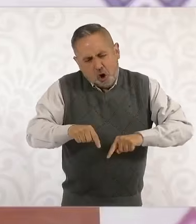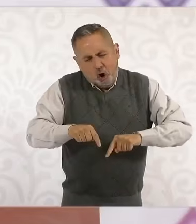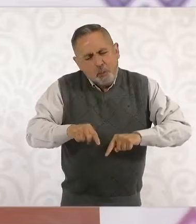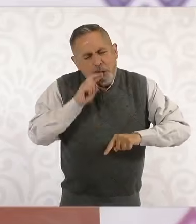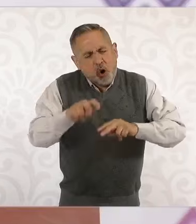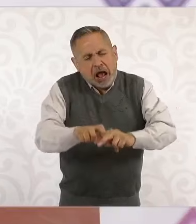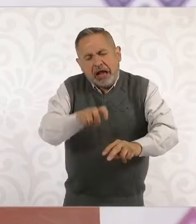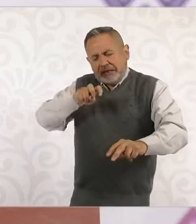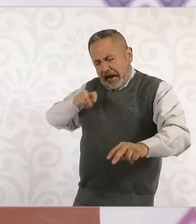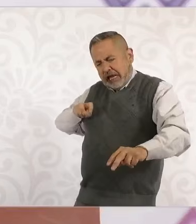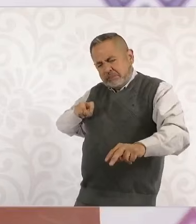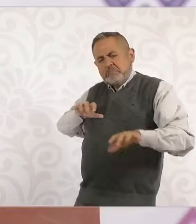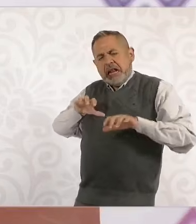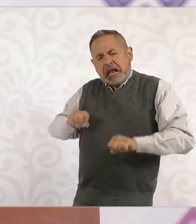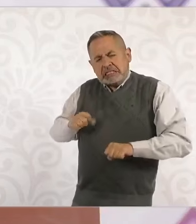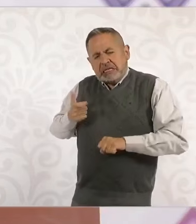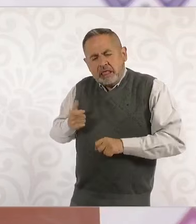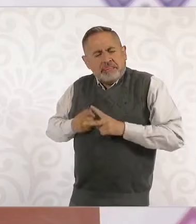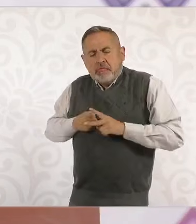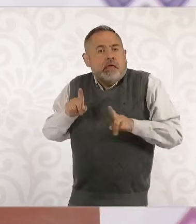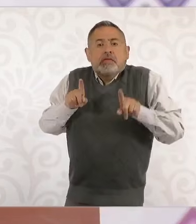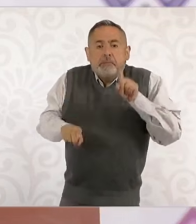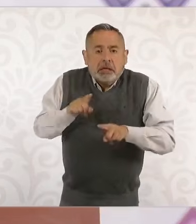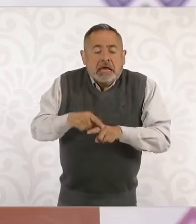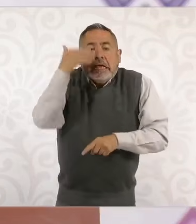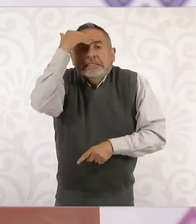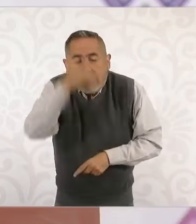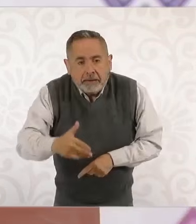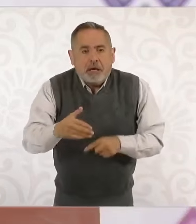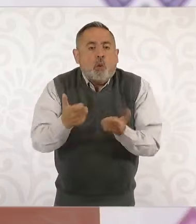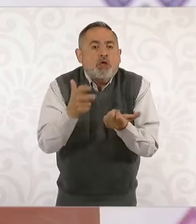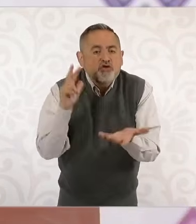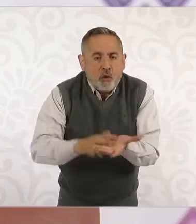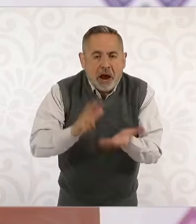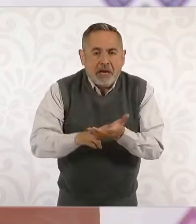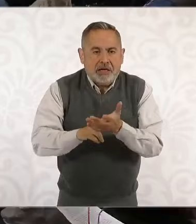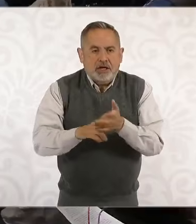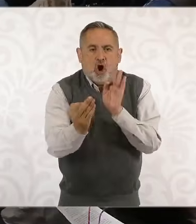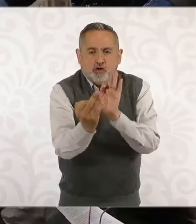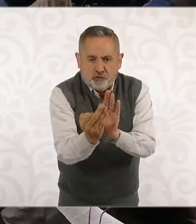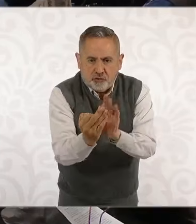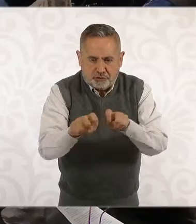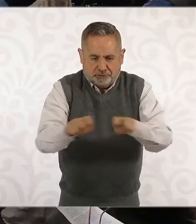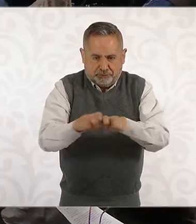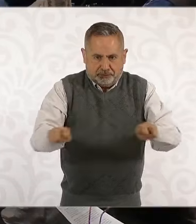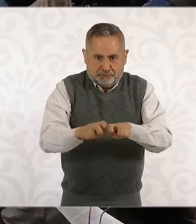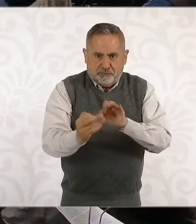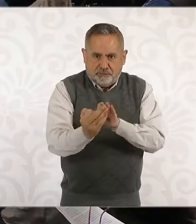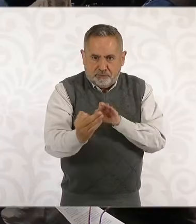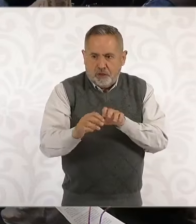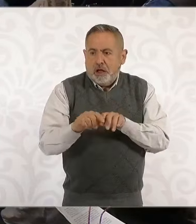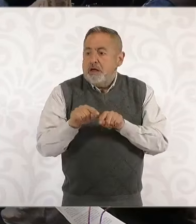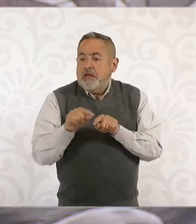esta otra área área general, por ejemplo. ¿Cuánto van a costar las áreas generales? ¿Cuánto van a costar los paquetes